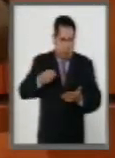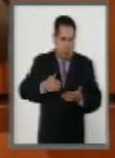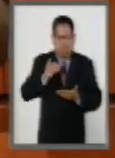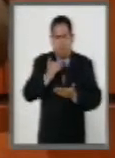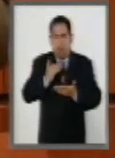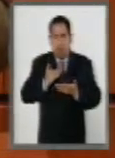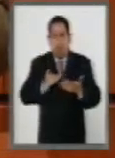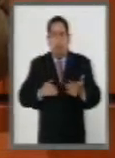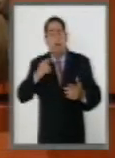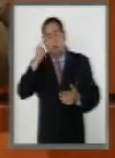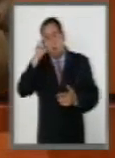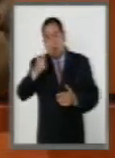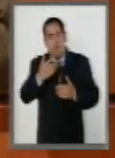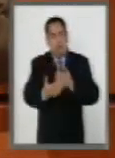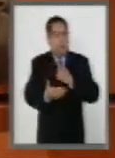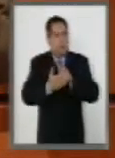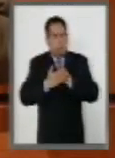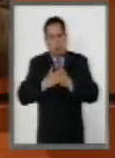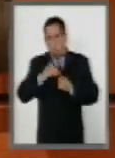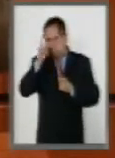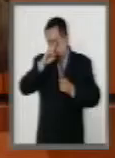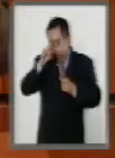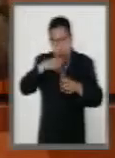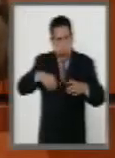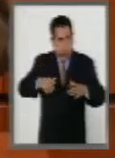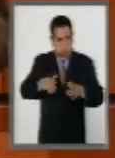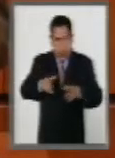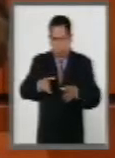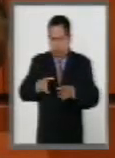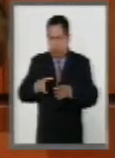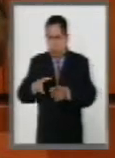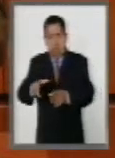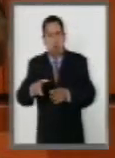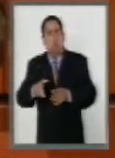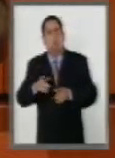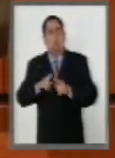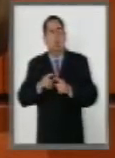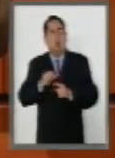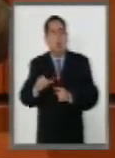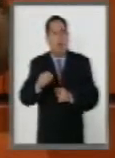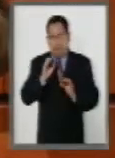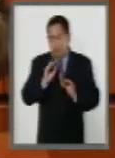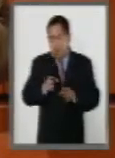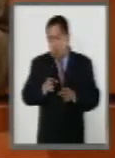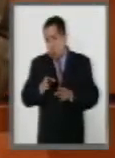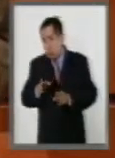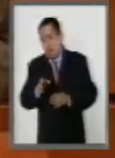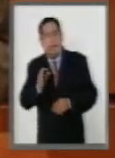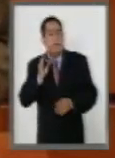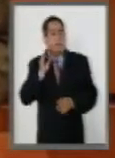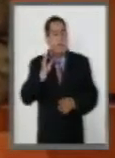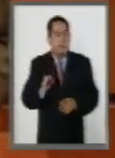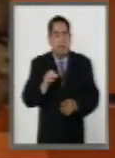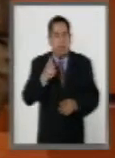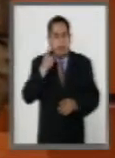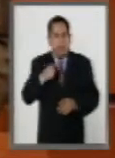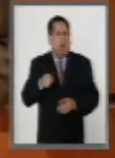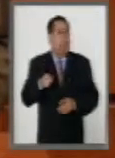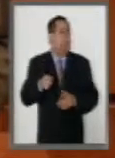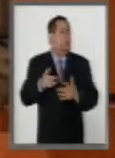para orientar el trabajo legislativo en un sentido